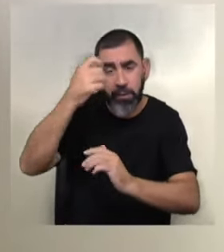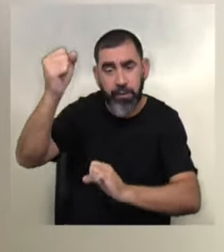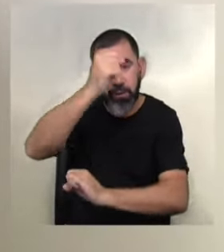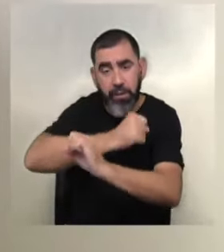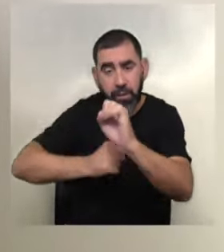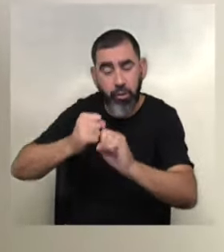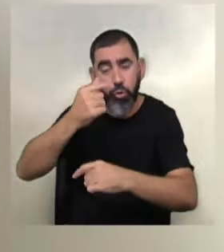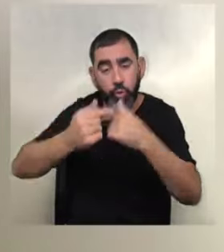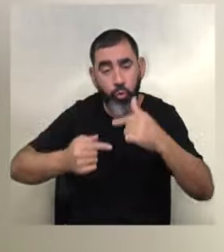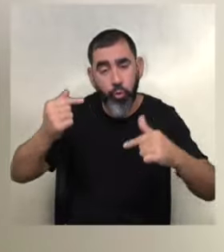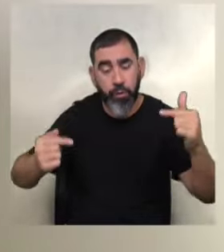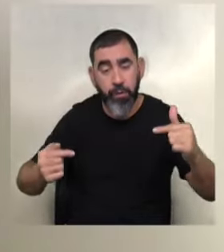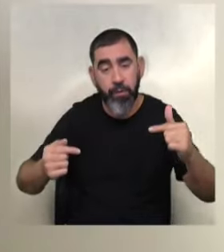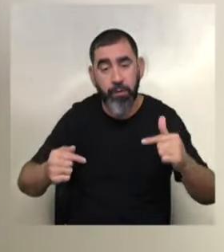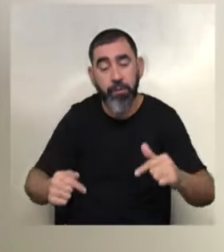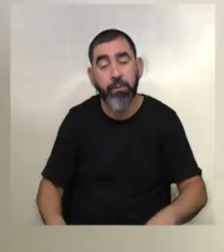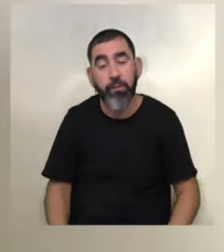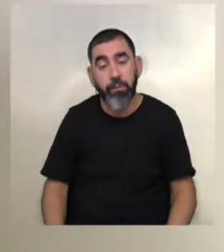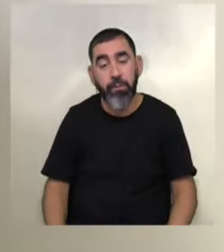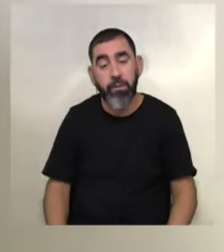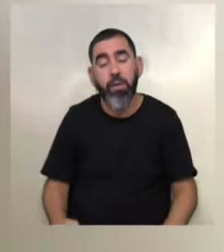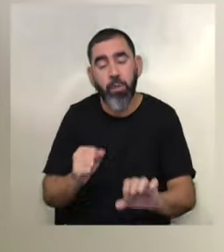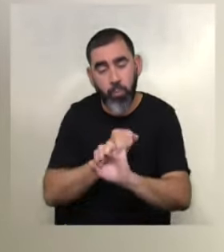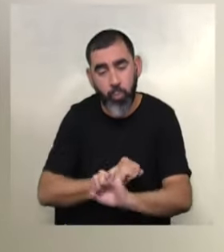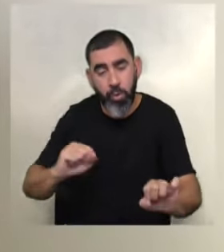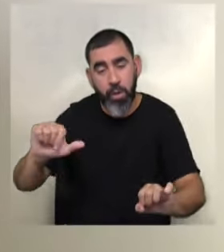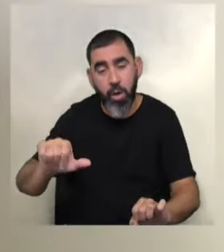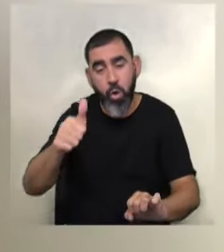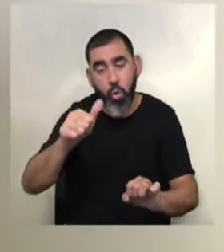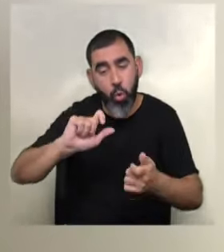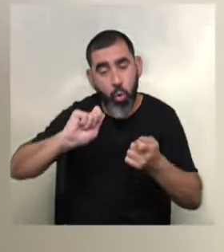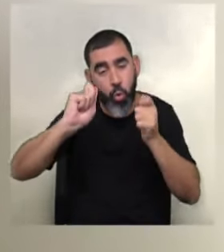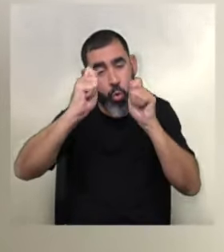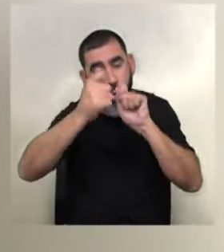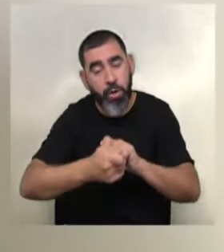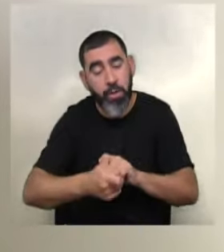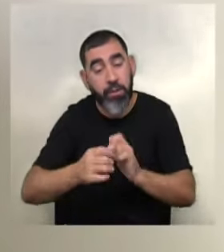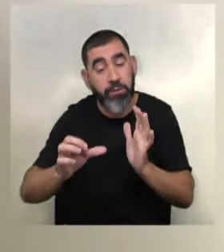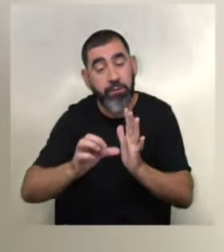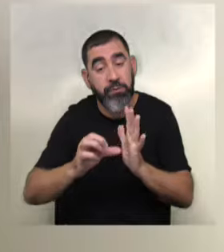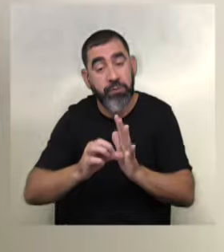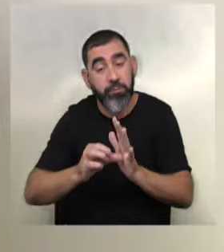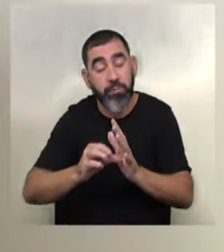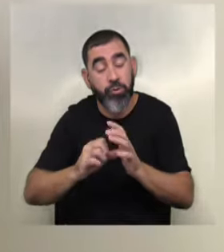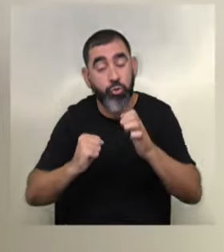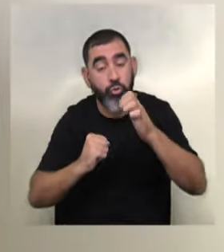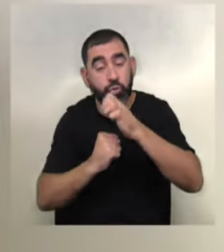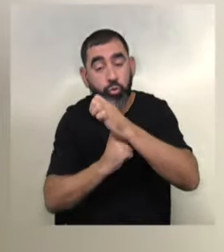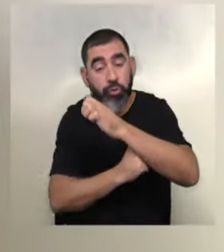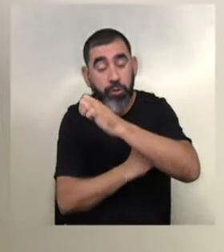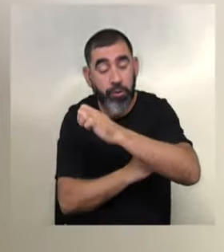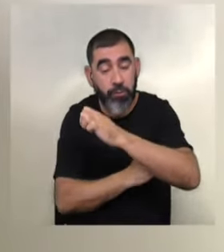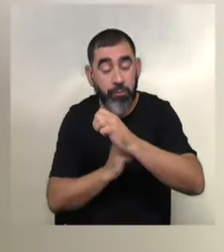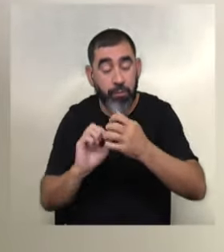tecnologías y herramientas que permitan lograr esas transiciones hacia sistemas más sostenibles, que emitan